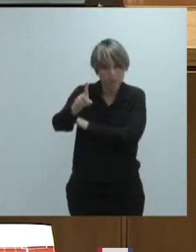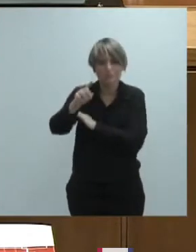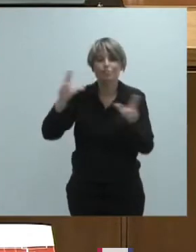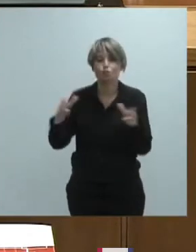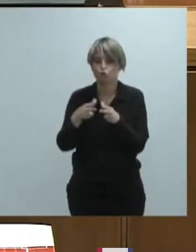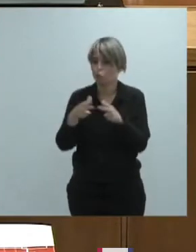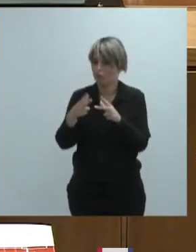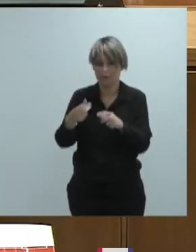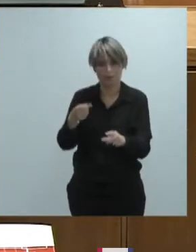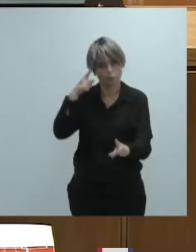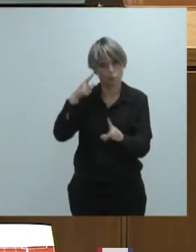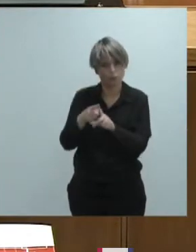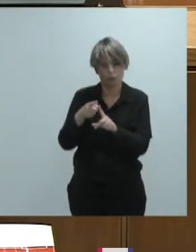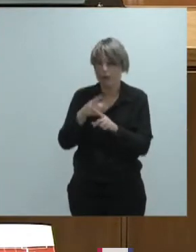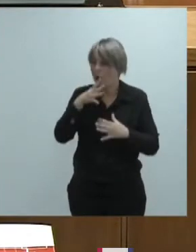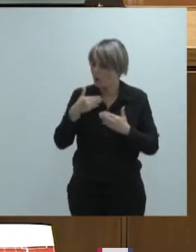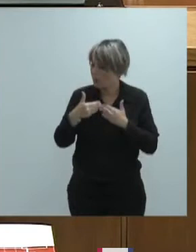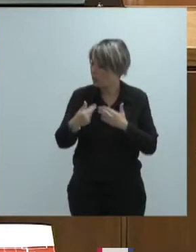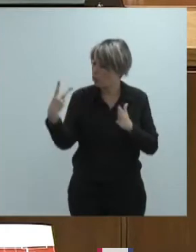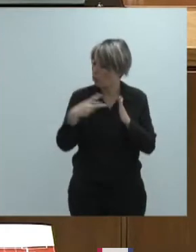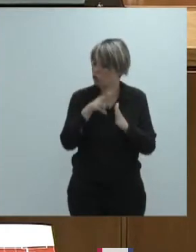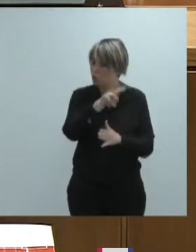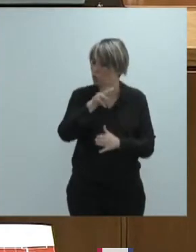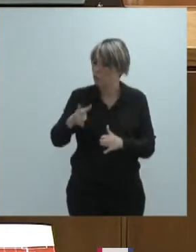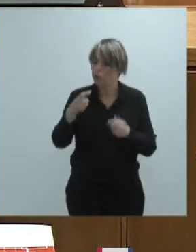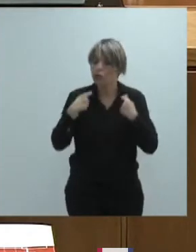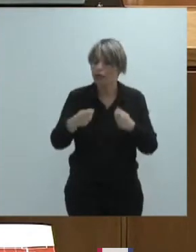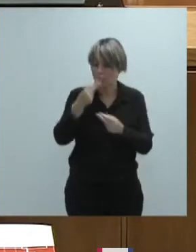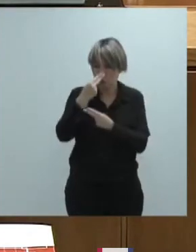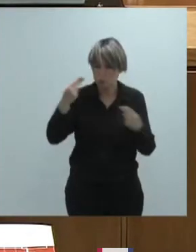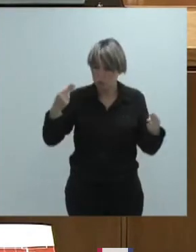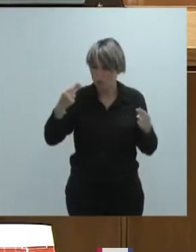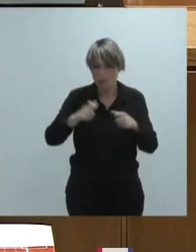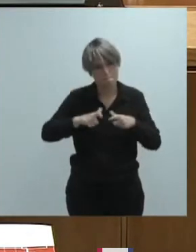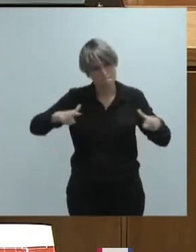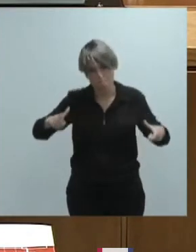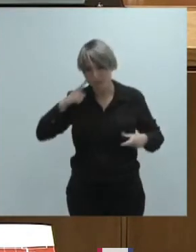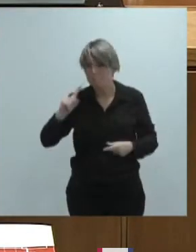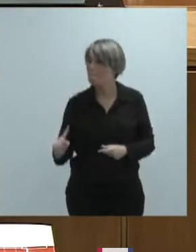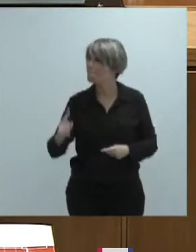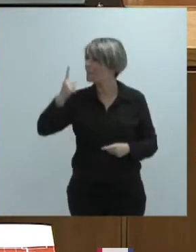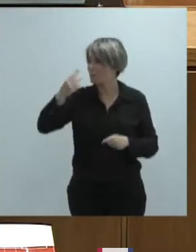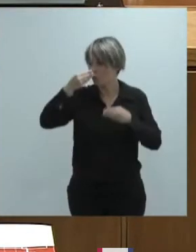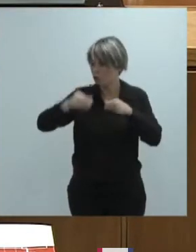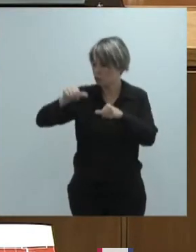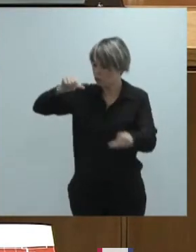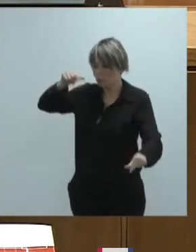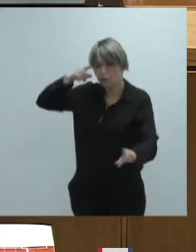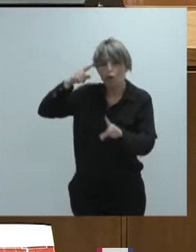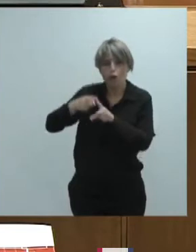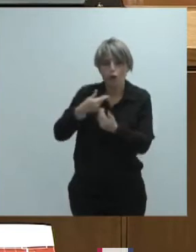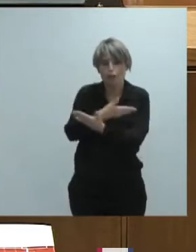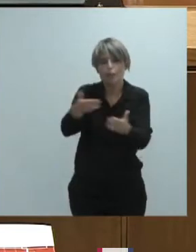avanzamos hacia un 2022 con un mayor gasto público probablemente el mayor de la historia siempre en beneficio de la